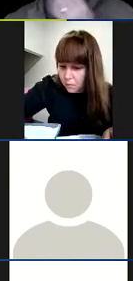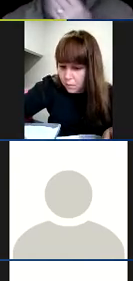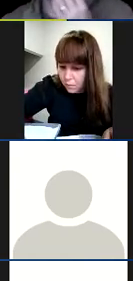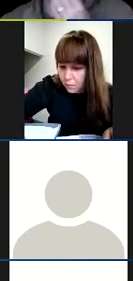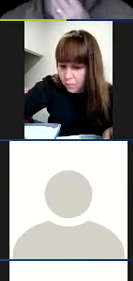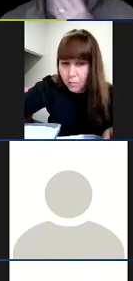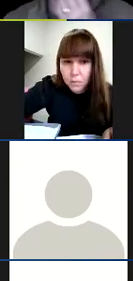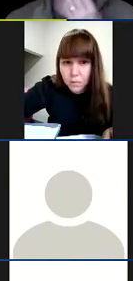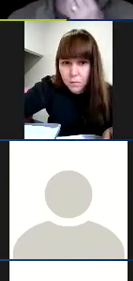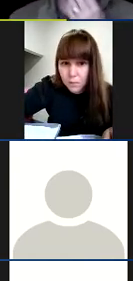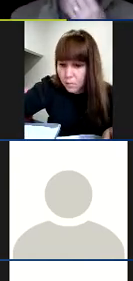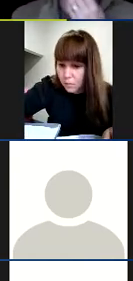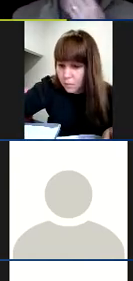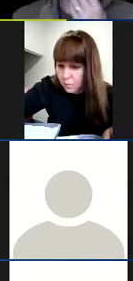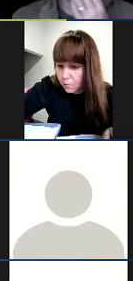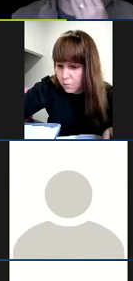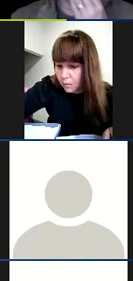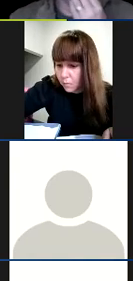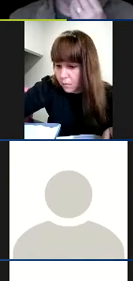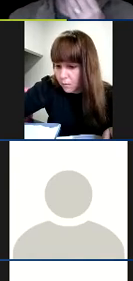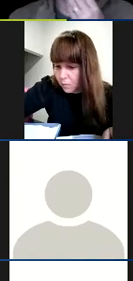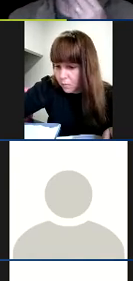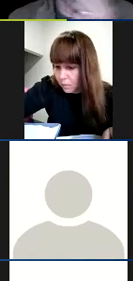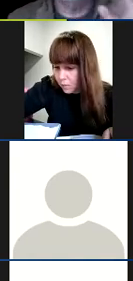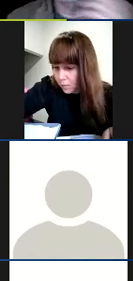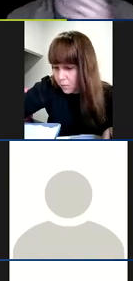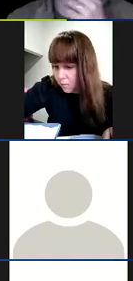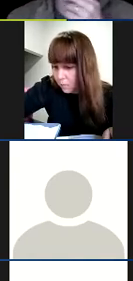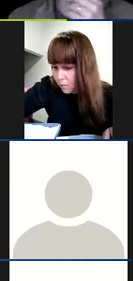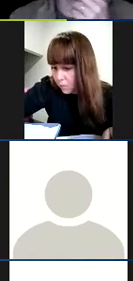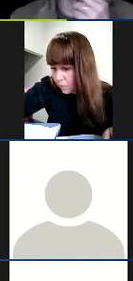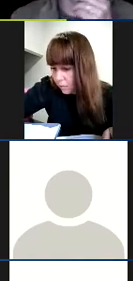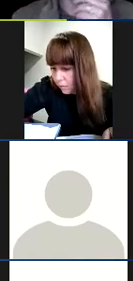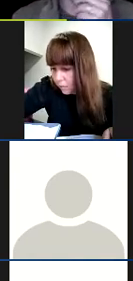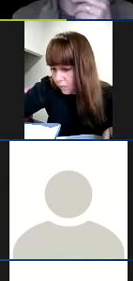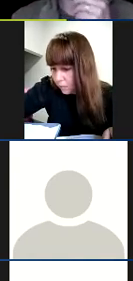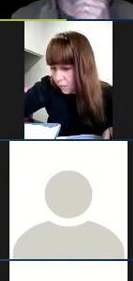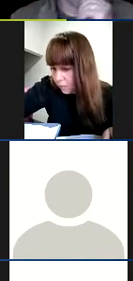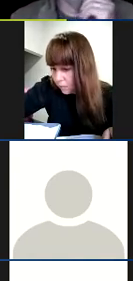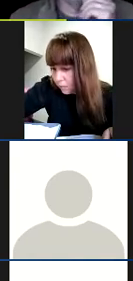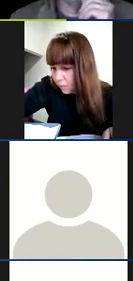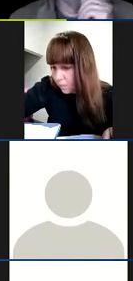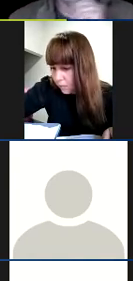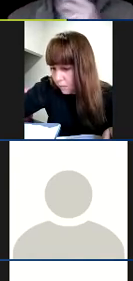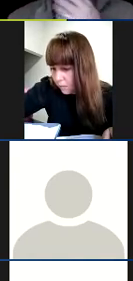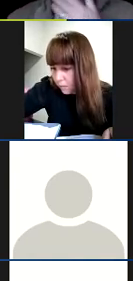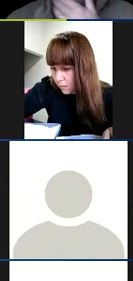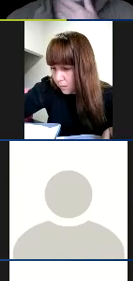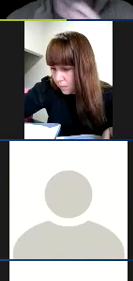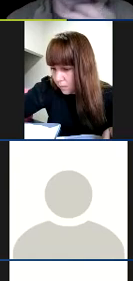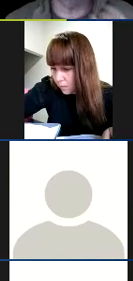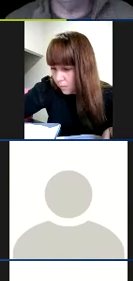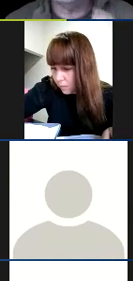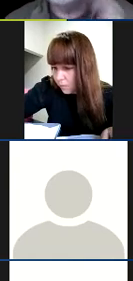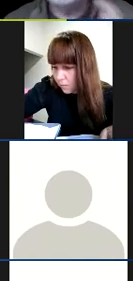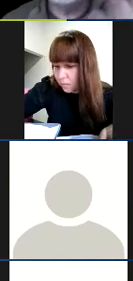sin perjuicio de la obligatoriedad de determinadas disposiciones. Por ejemplo, la asamblea para tratar los estados